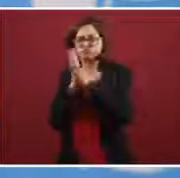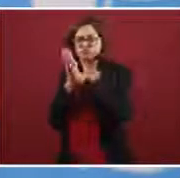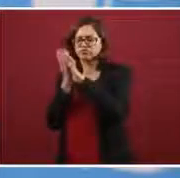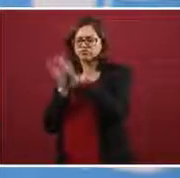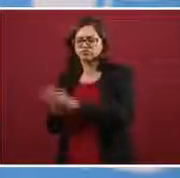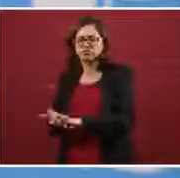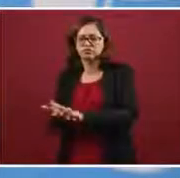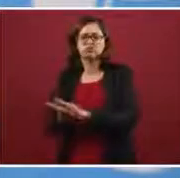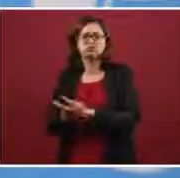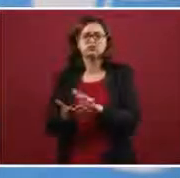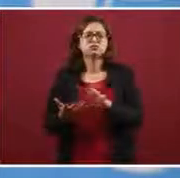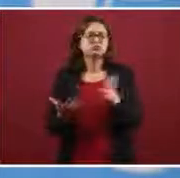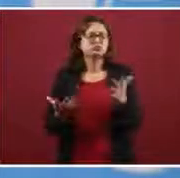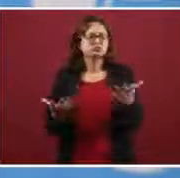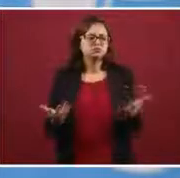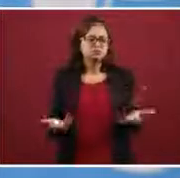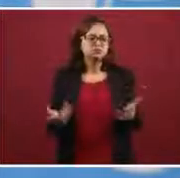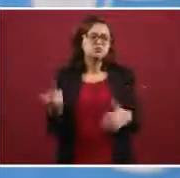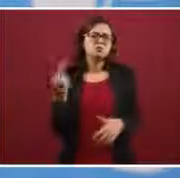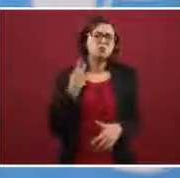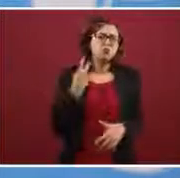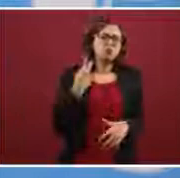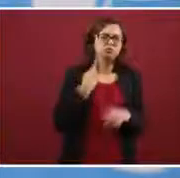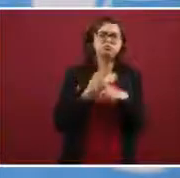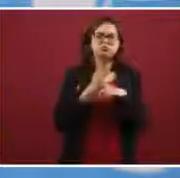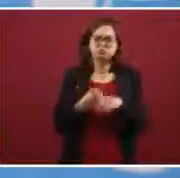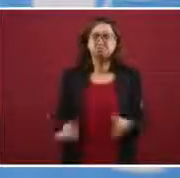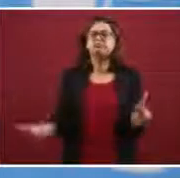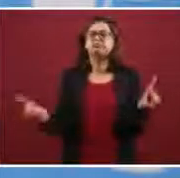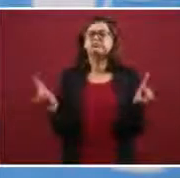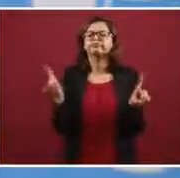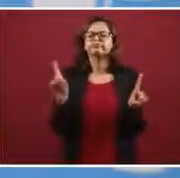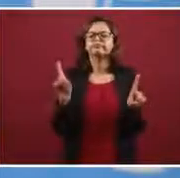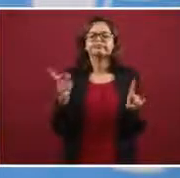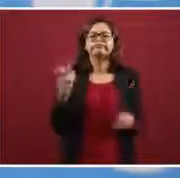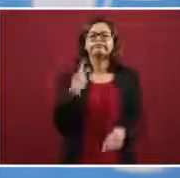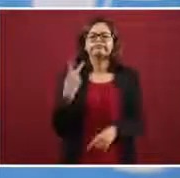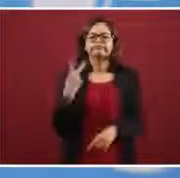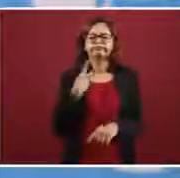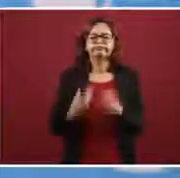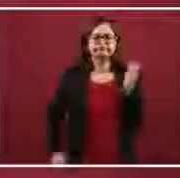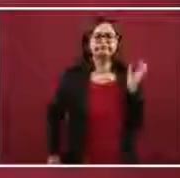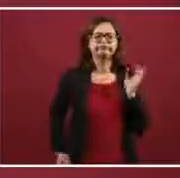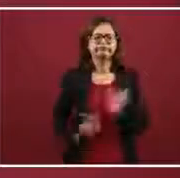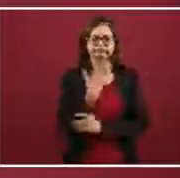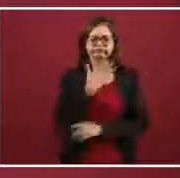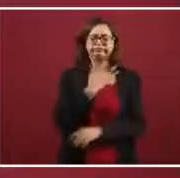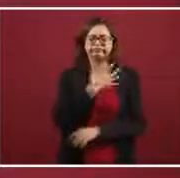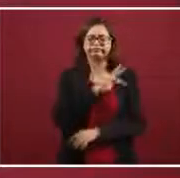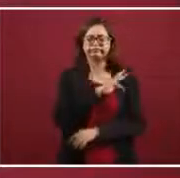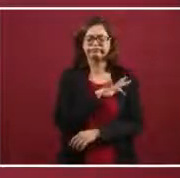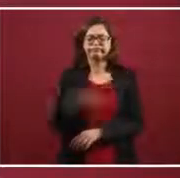con una política distinta, una política nueva.